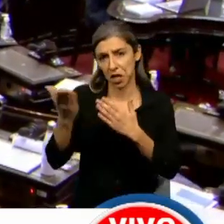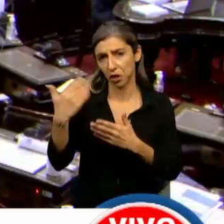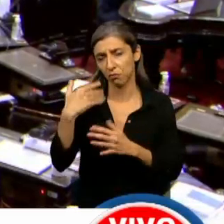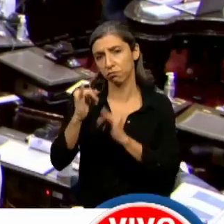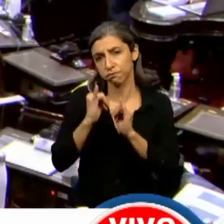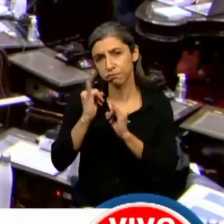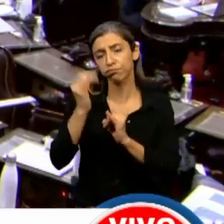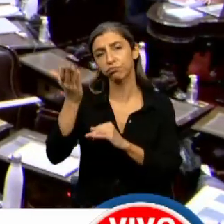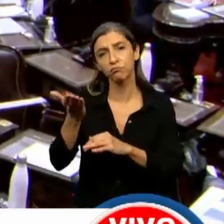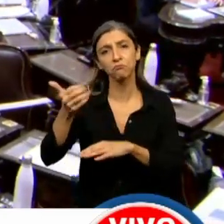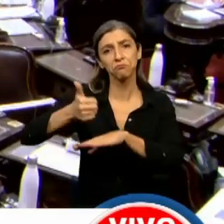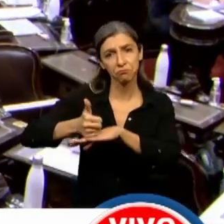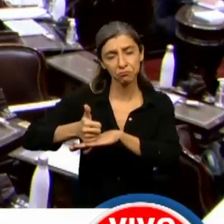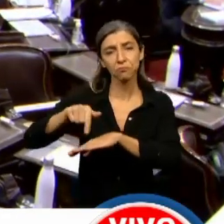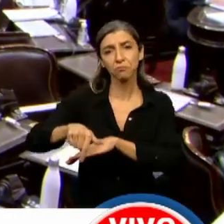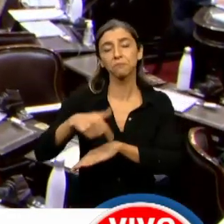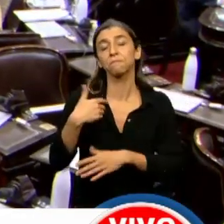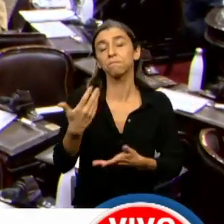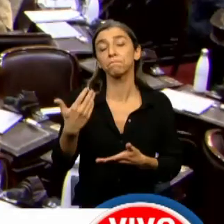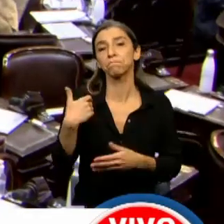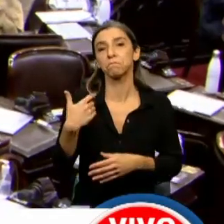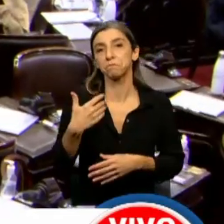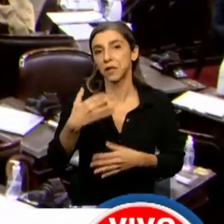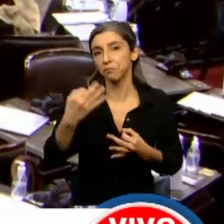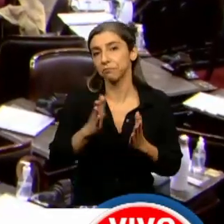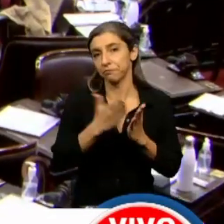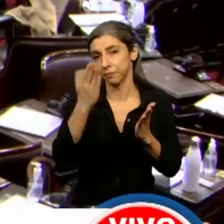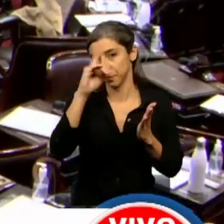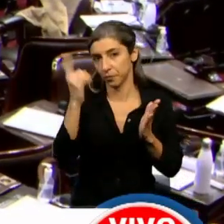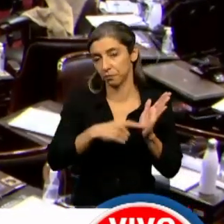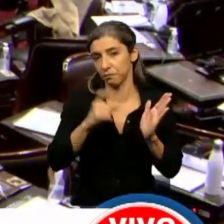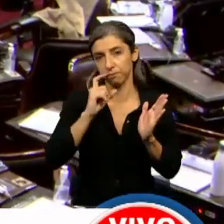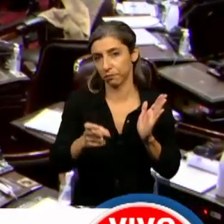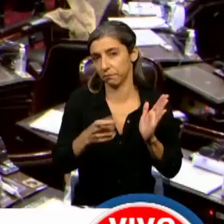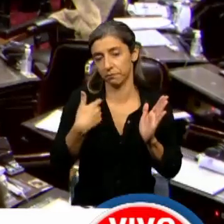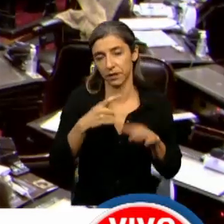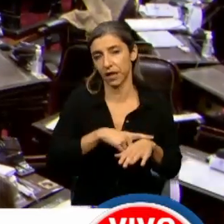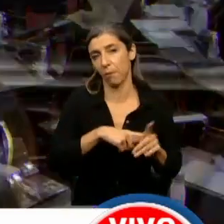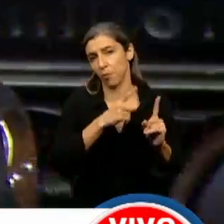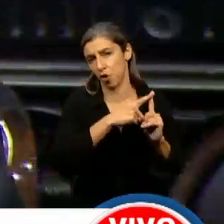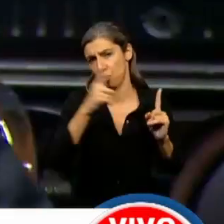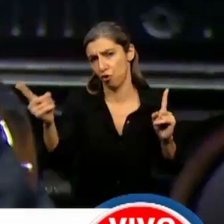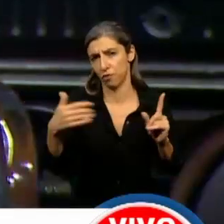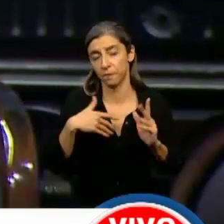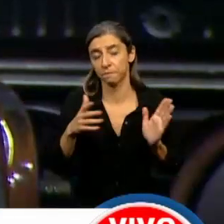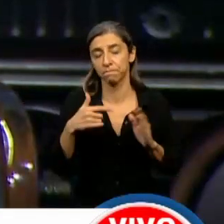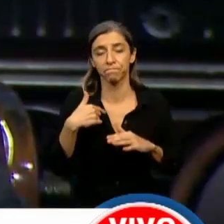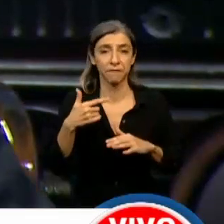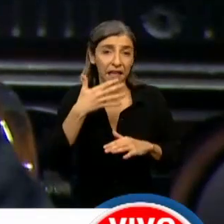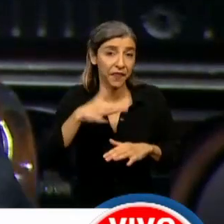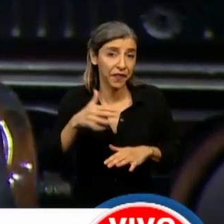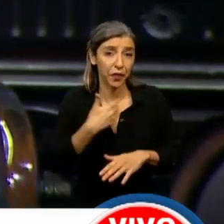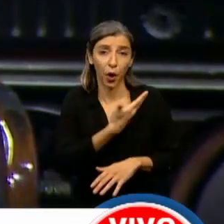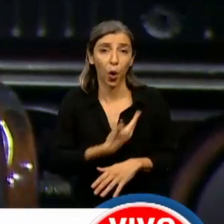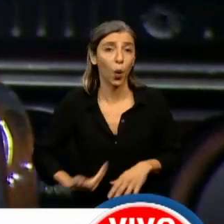al Congreso y que ha irrespetado la Constitución Nacional durante todo este tiempo, me queda claro que el gobierno